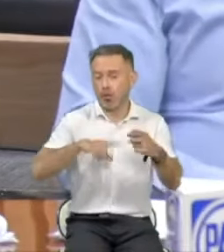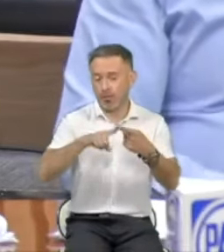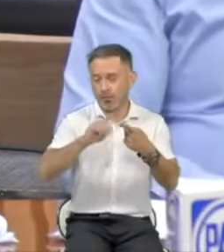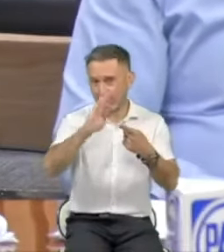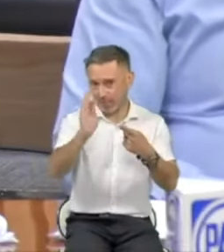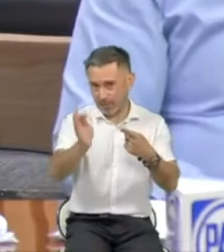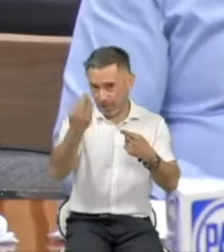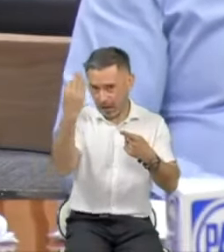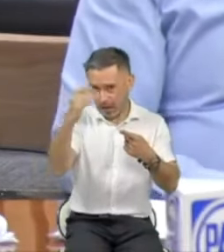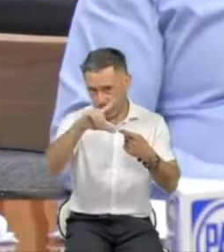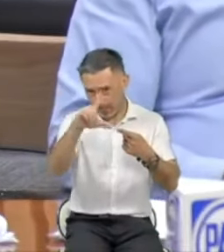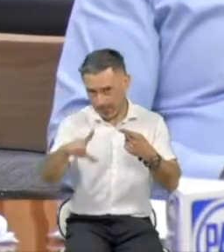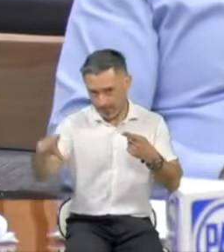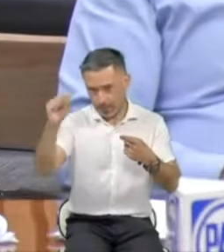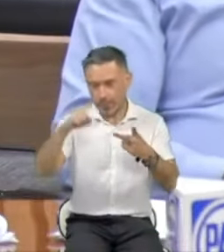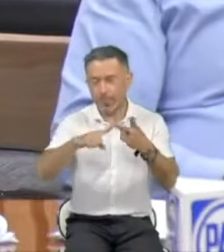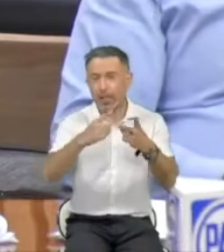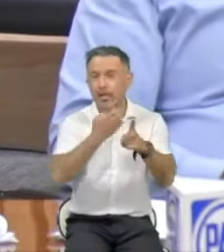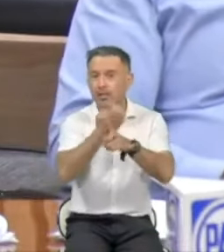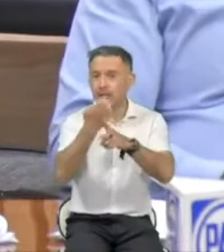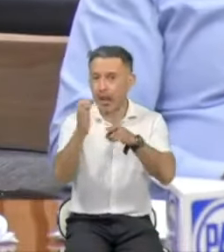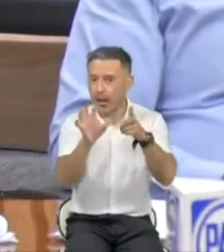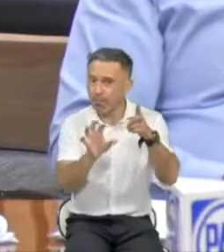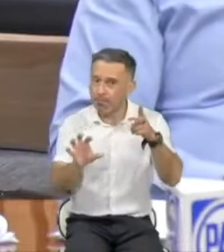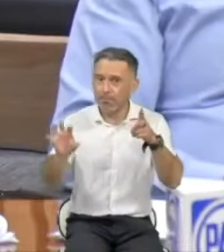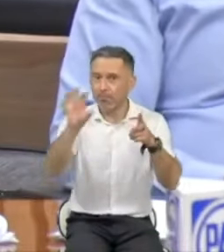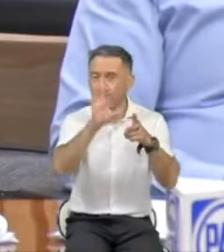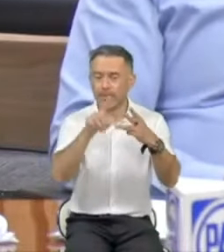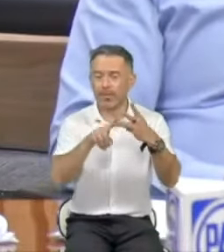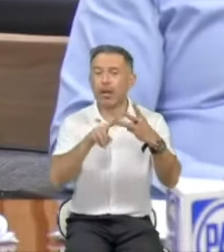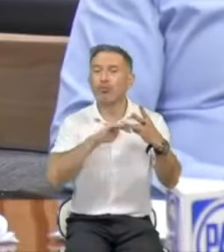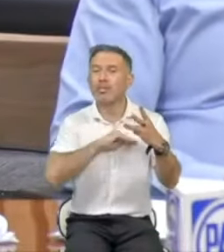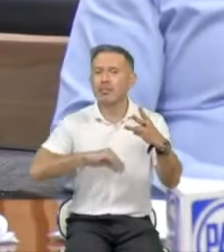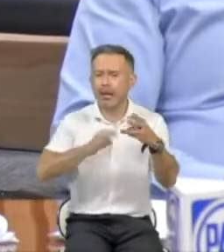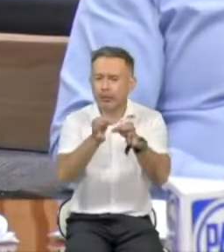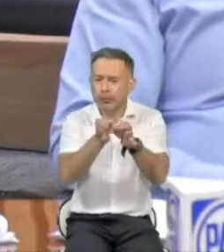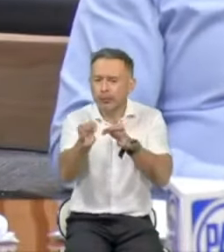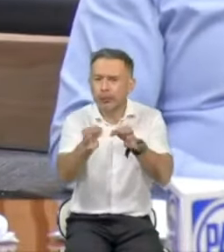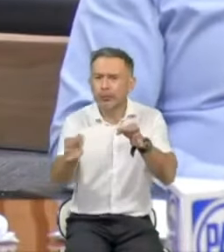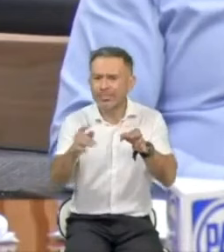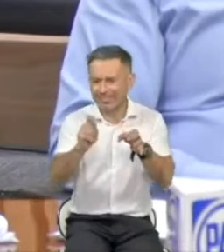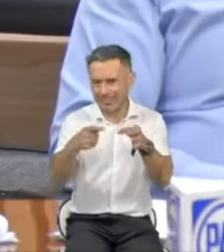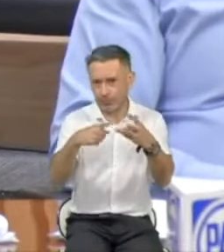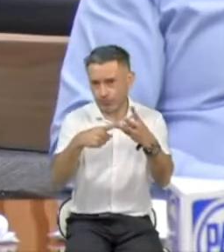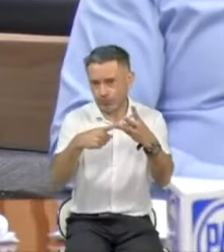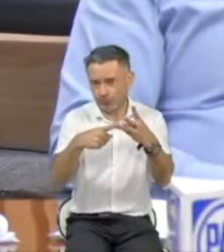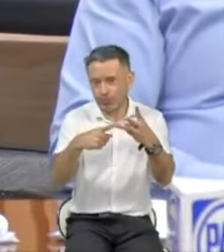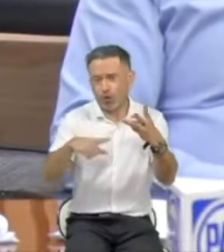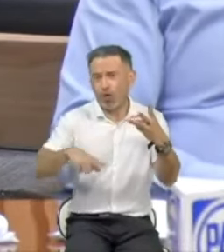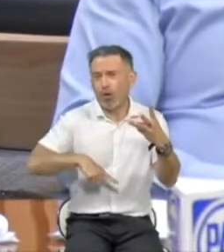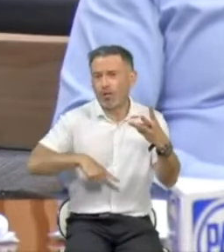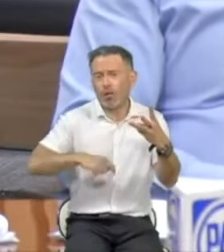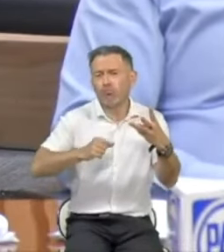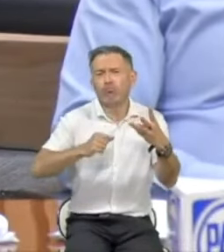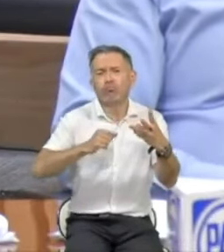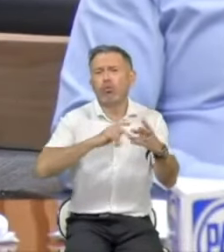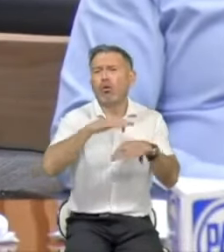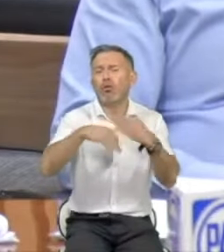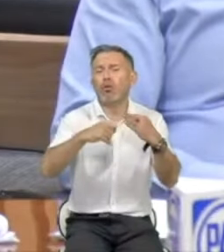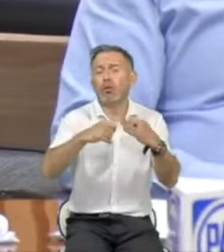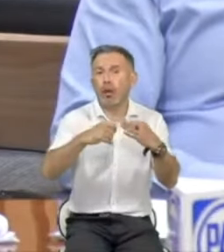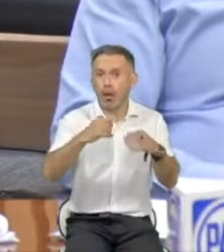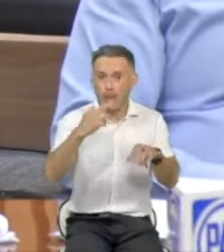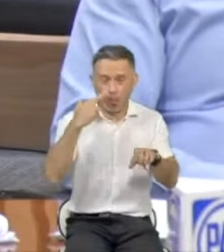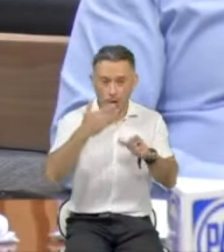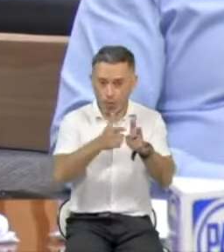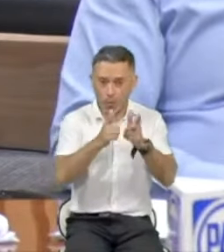Estatal y municipal donde gobernamos todos los partidos políticos Esta no es solamente una tarea de un partido político